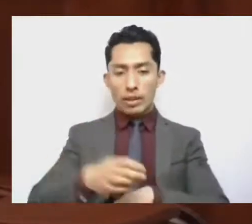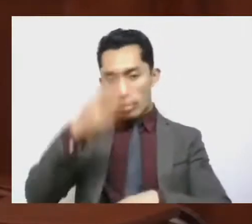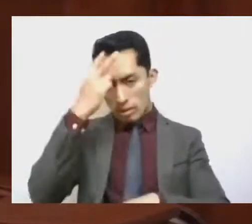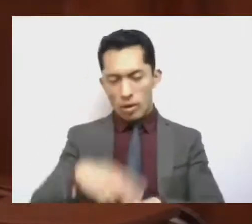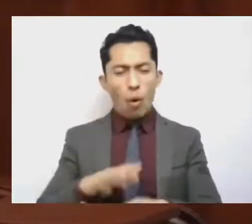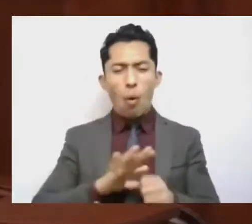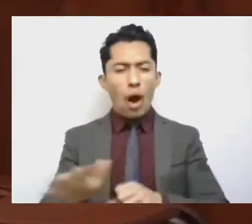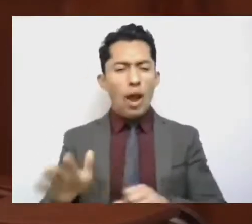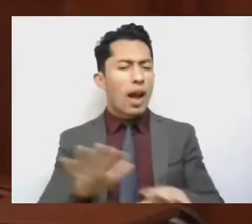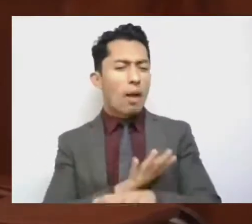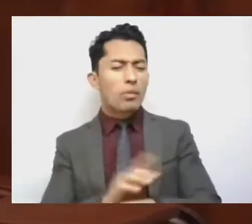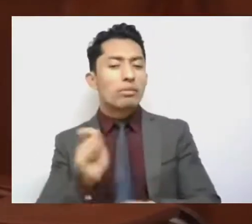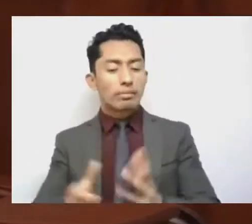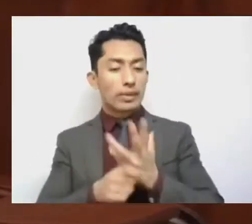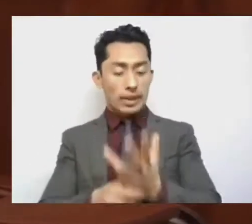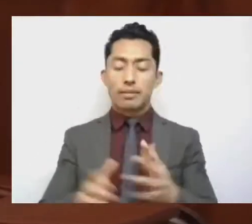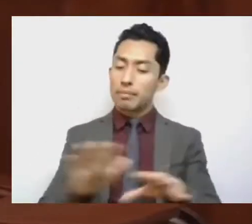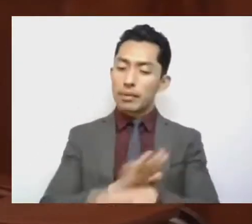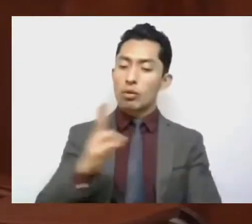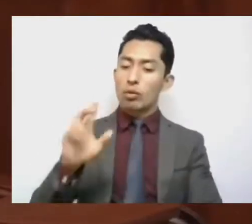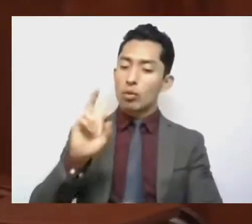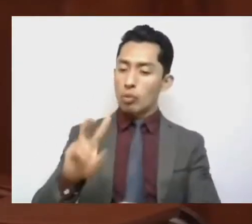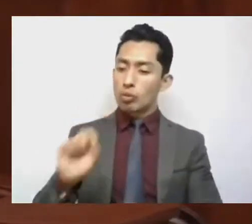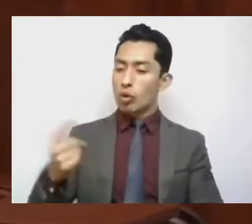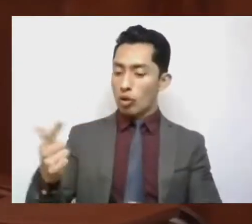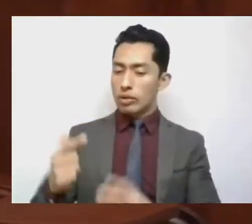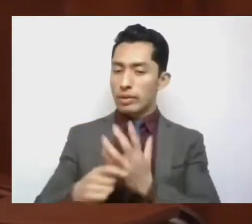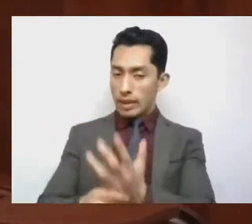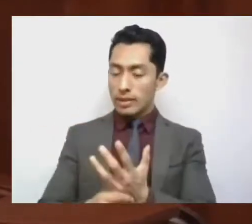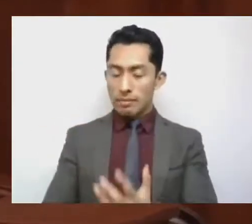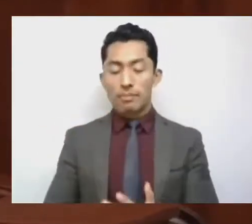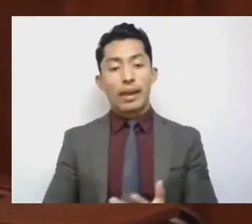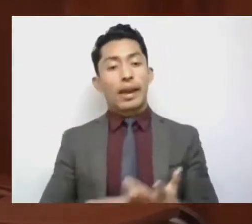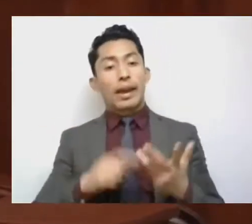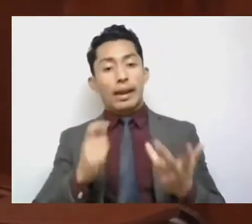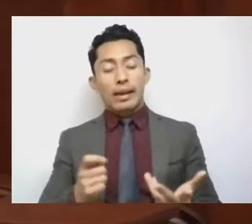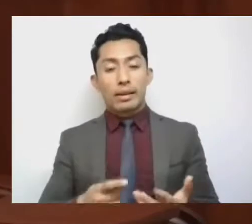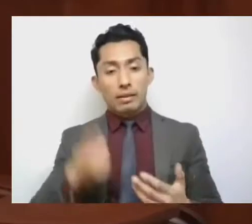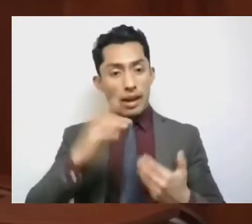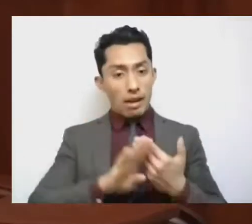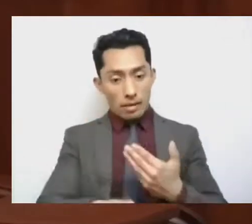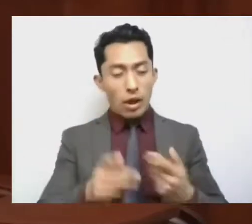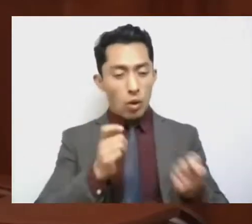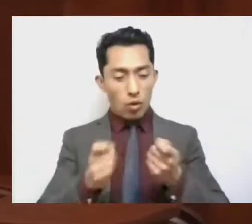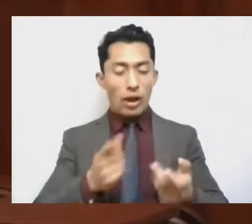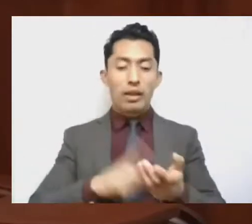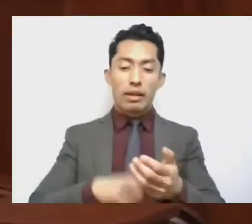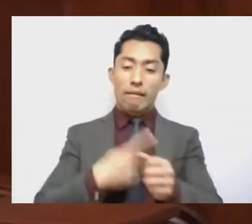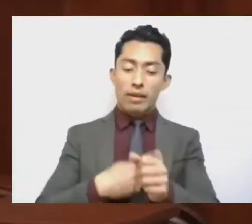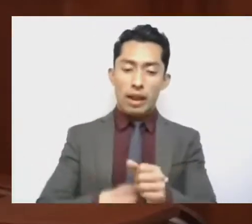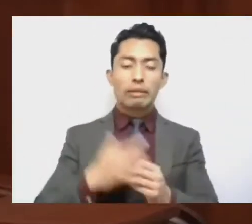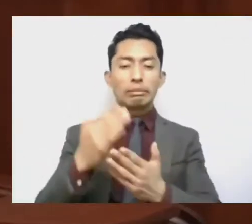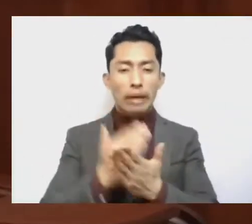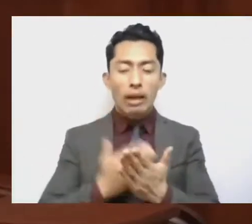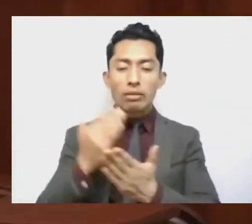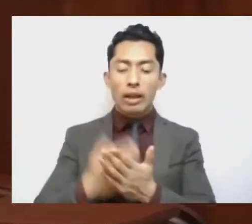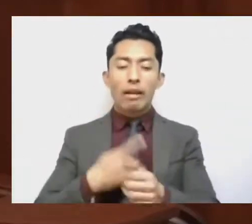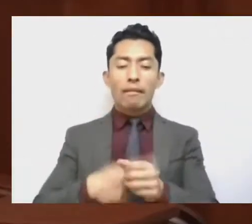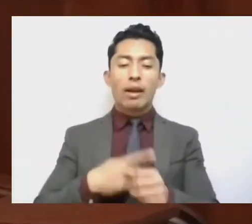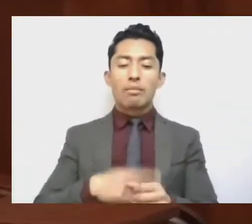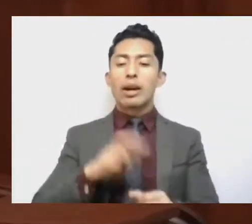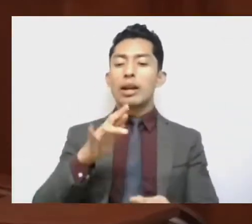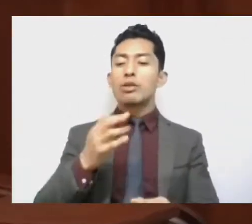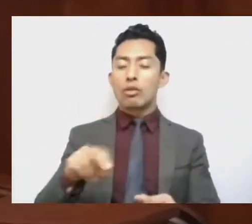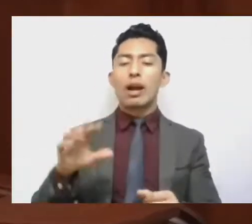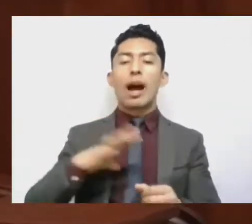sigue. Artículo 2.12. El ejercicio de la acción de prevención y control de las enfermedades renales se contará con un